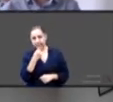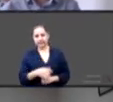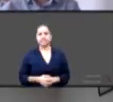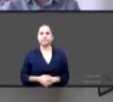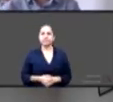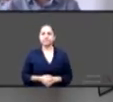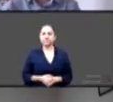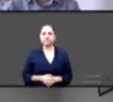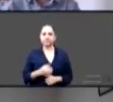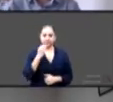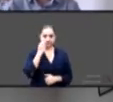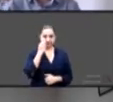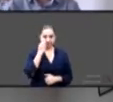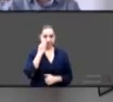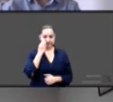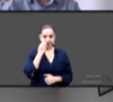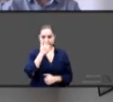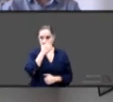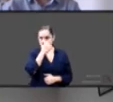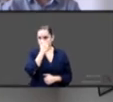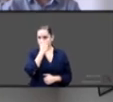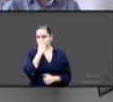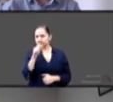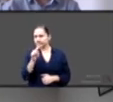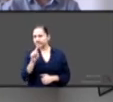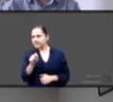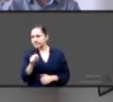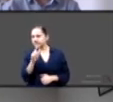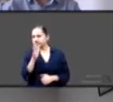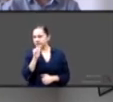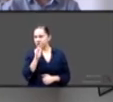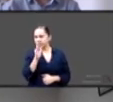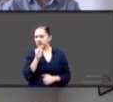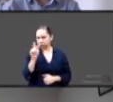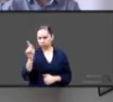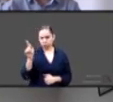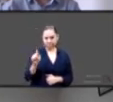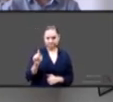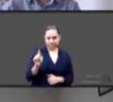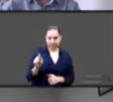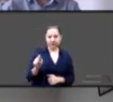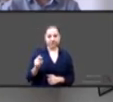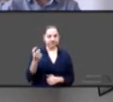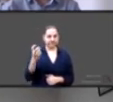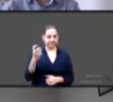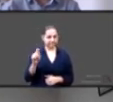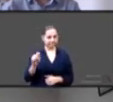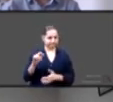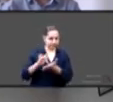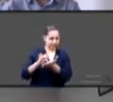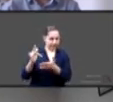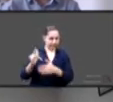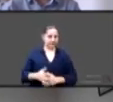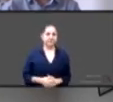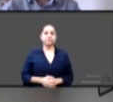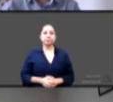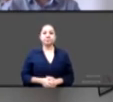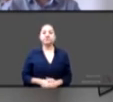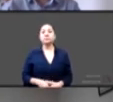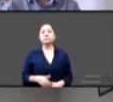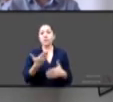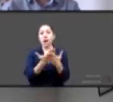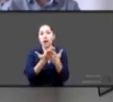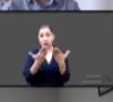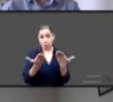Porque no lo puedo manejar yo, lo tienen que manejar ustedes. Gracias. Actualmente, el término